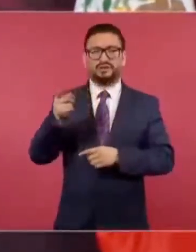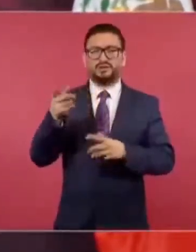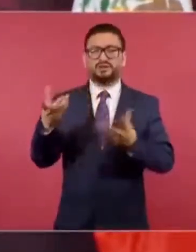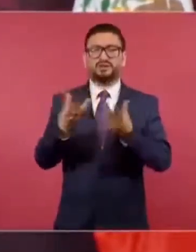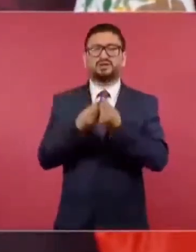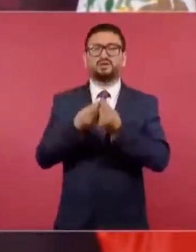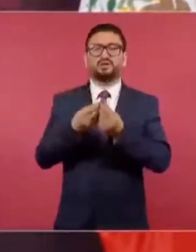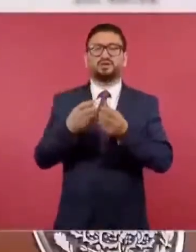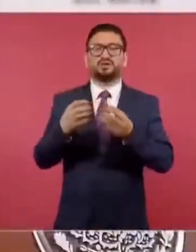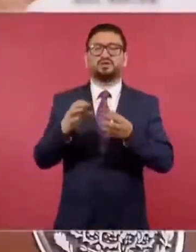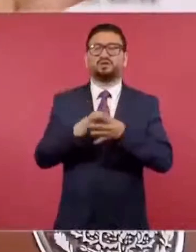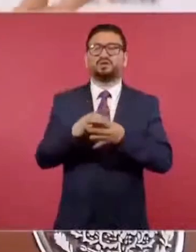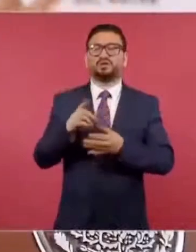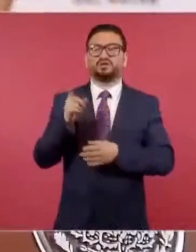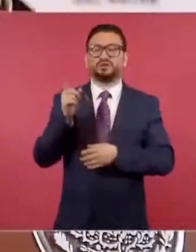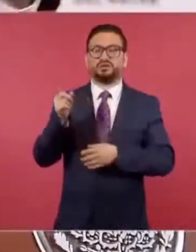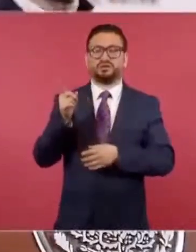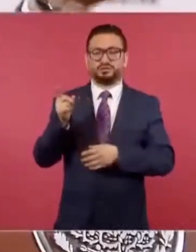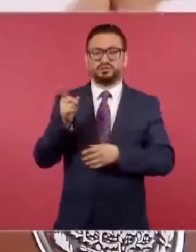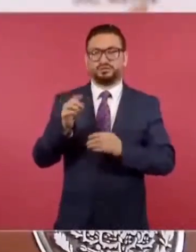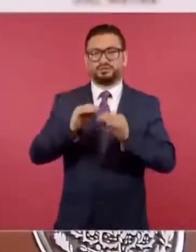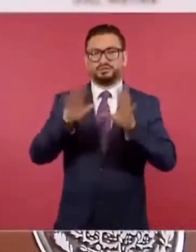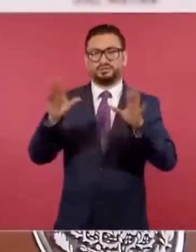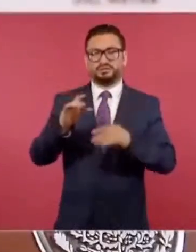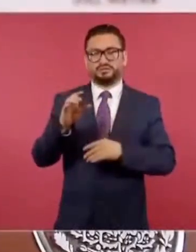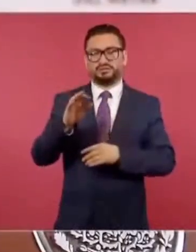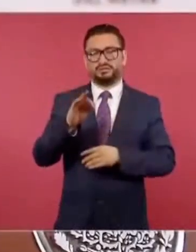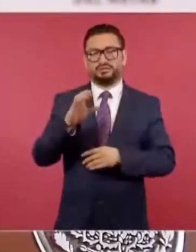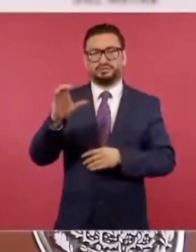junto, desde luego, con Calderón